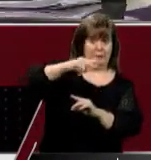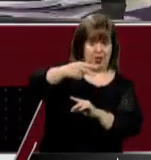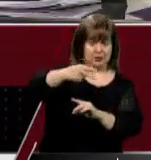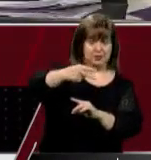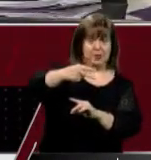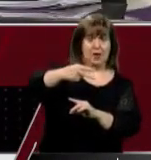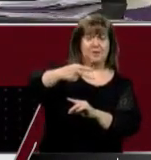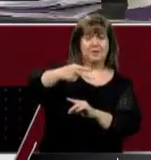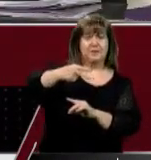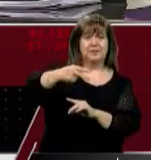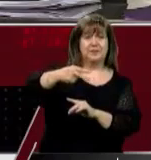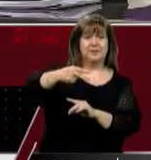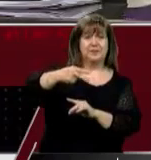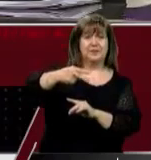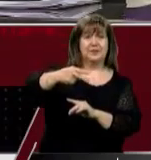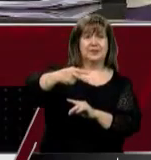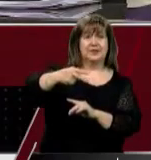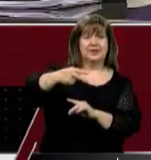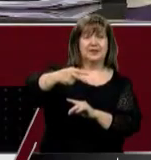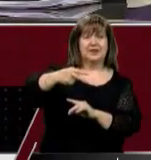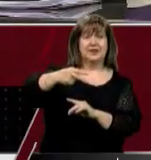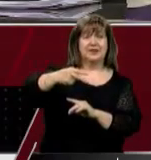bien